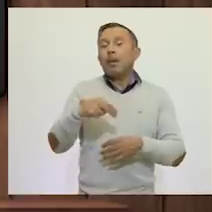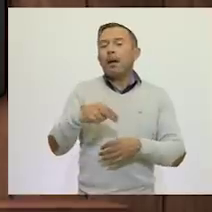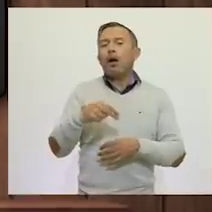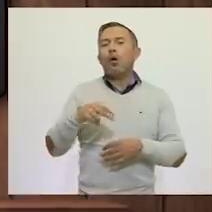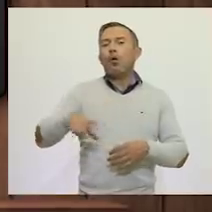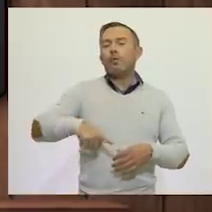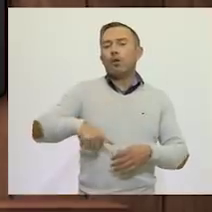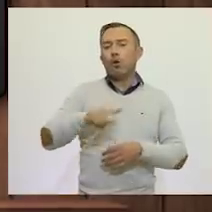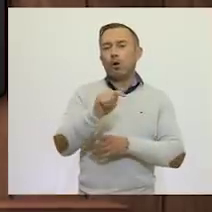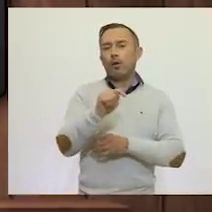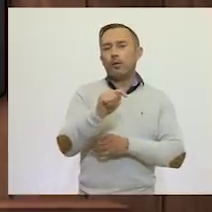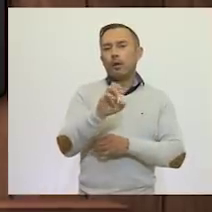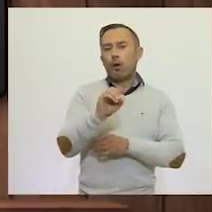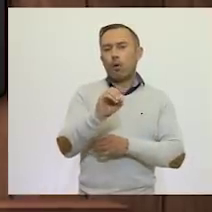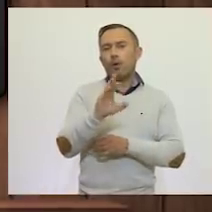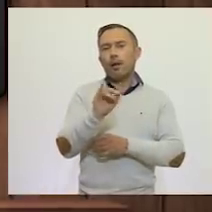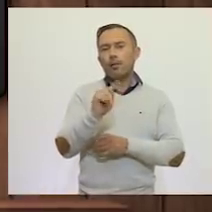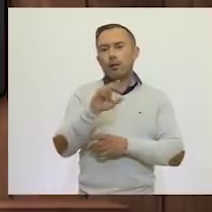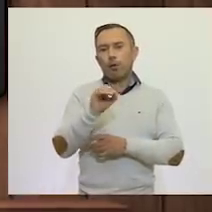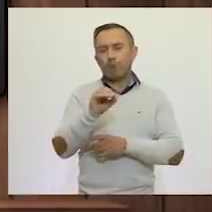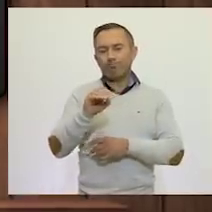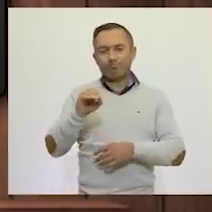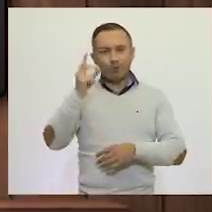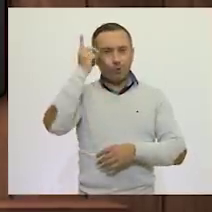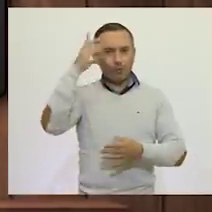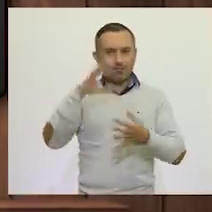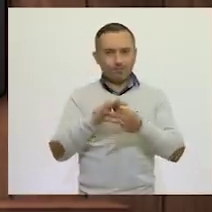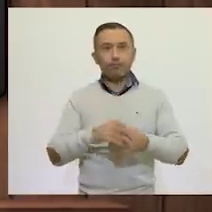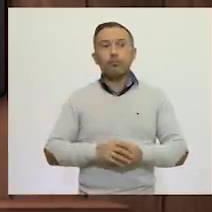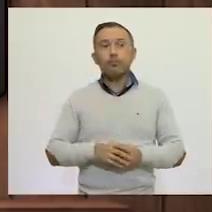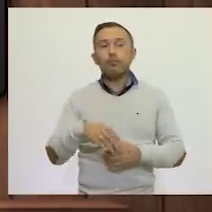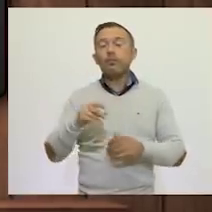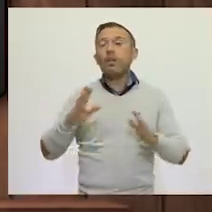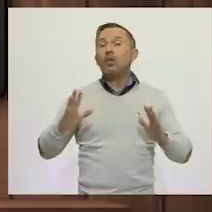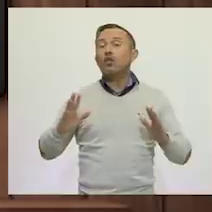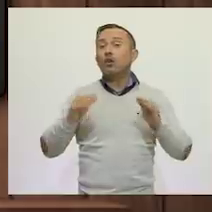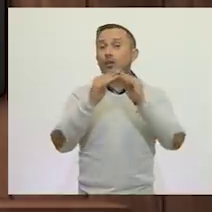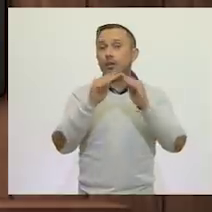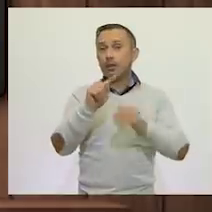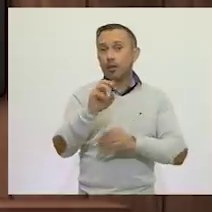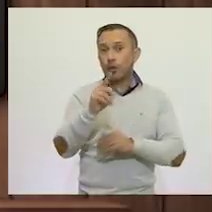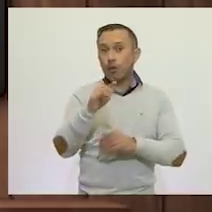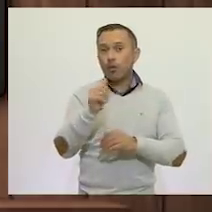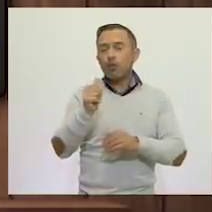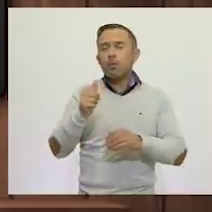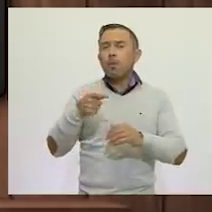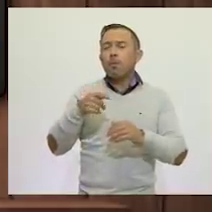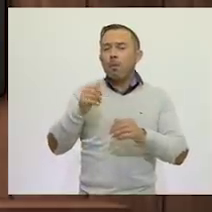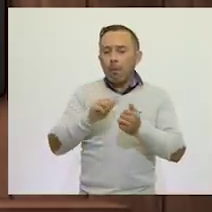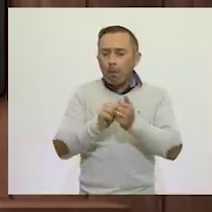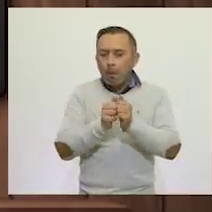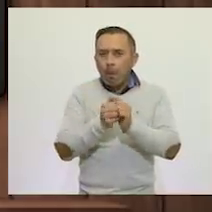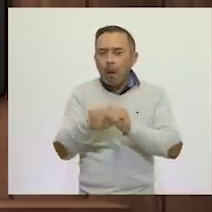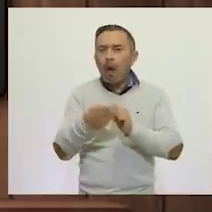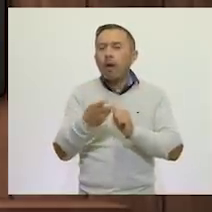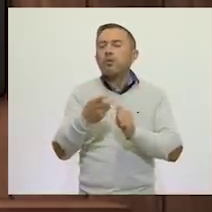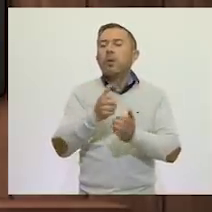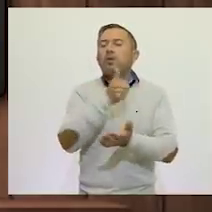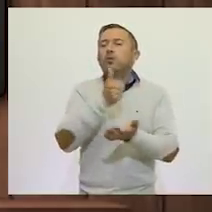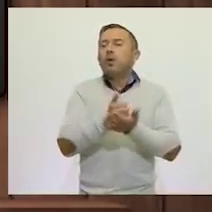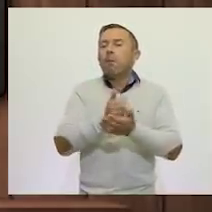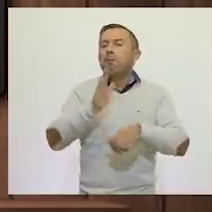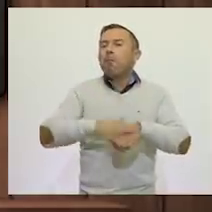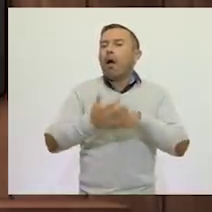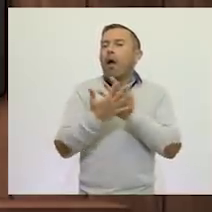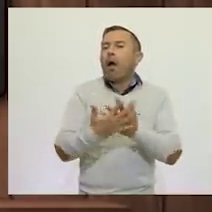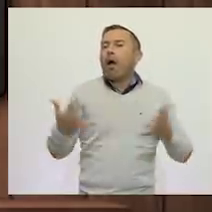teocráticos. Teotihuacán. Tras un Cuicuilco abandonado, Teotihuacán creció al grado de convertirse en la ciudad más importante de toda